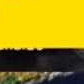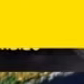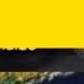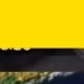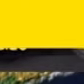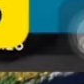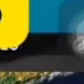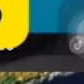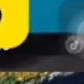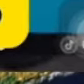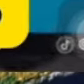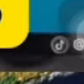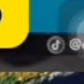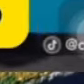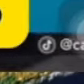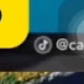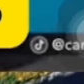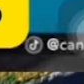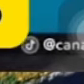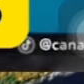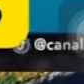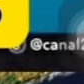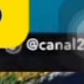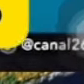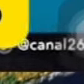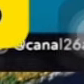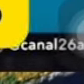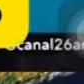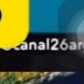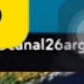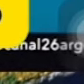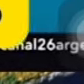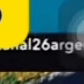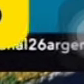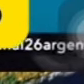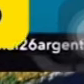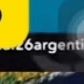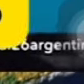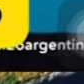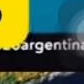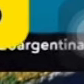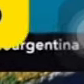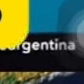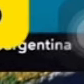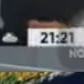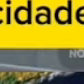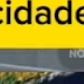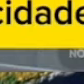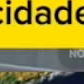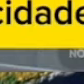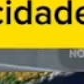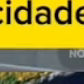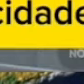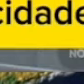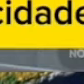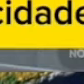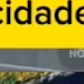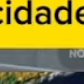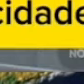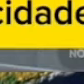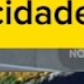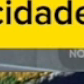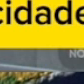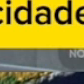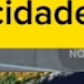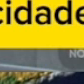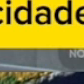Robo, disparos y secuestro en Brasil, en el corazón de Río de Janeiro. Una toma de rehenes